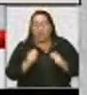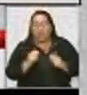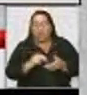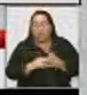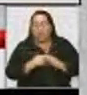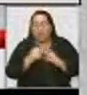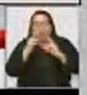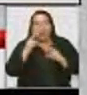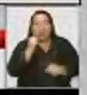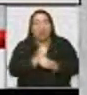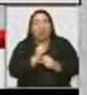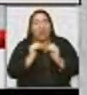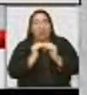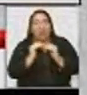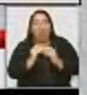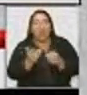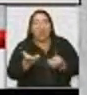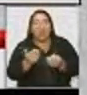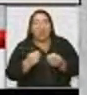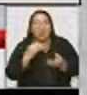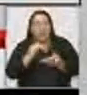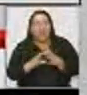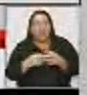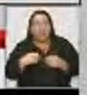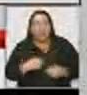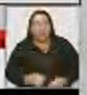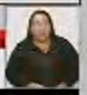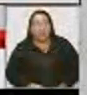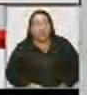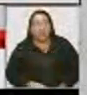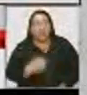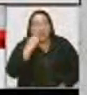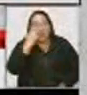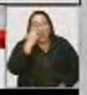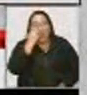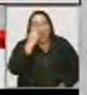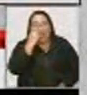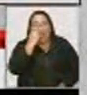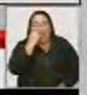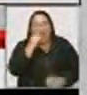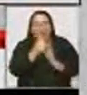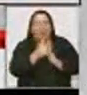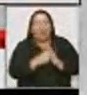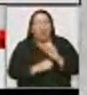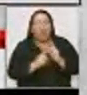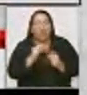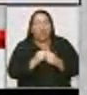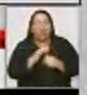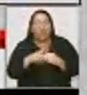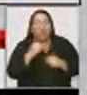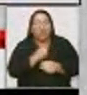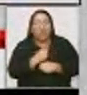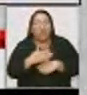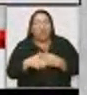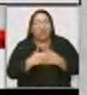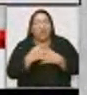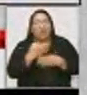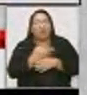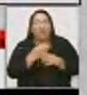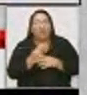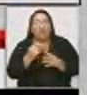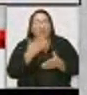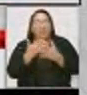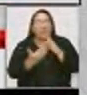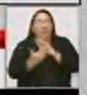con respecto a un trabajo de igual valor están reconocidas en el artículo 11, literal D, de la Convención sobre la Eliminación de Todas las Formas